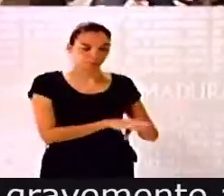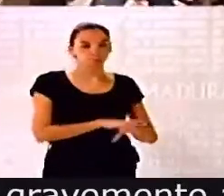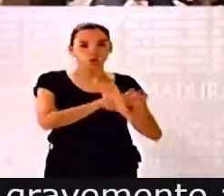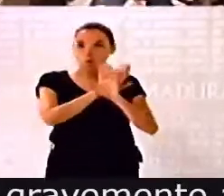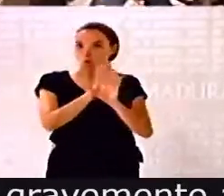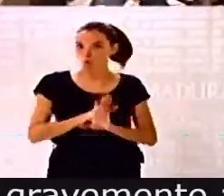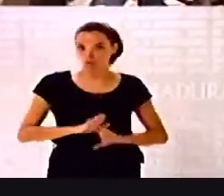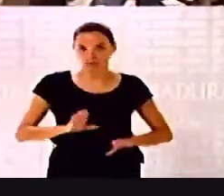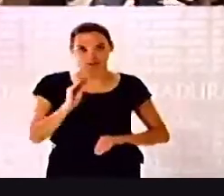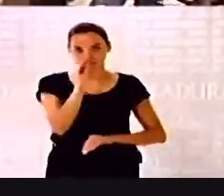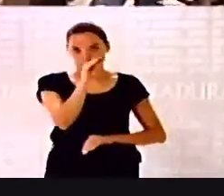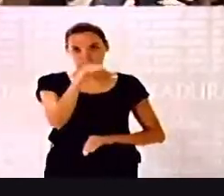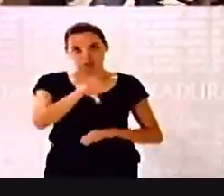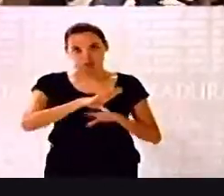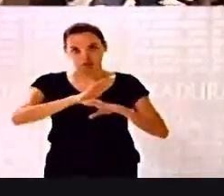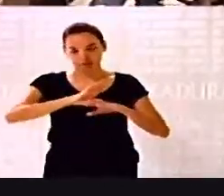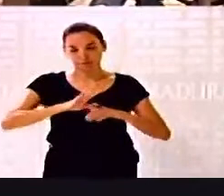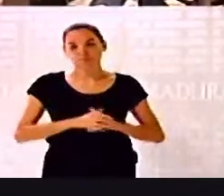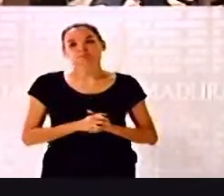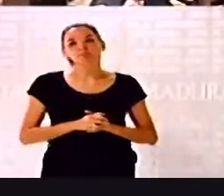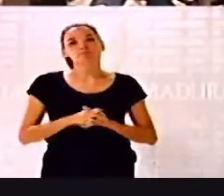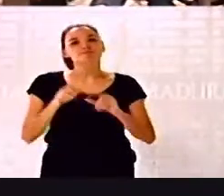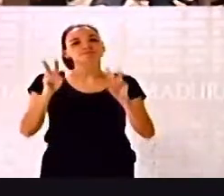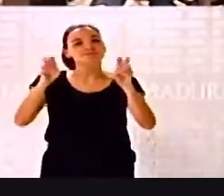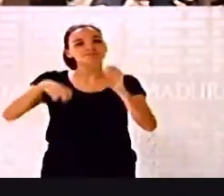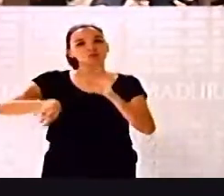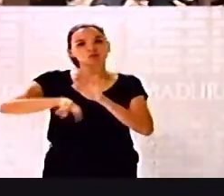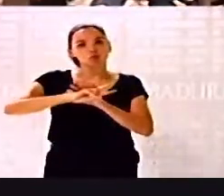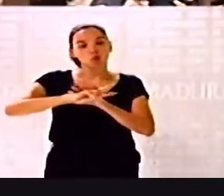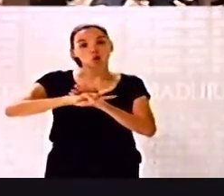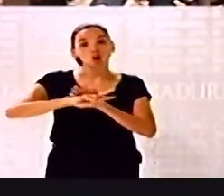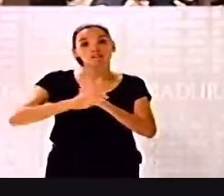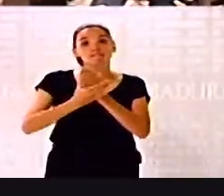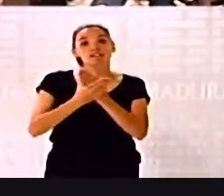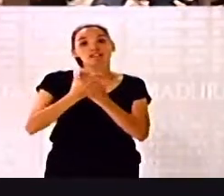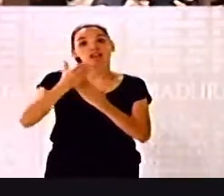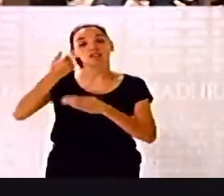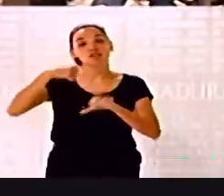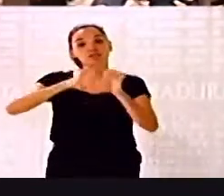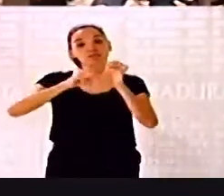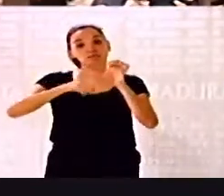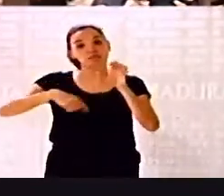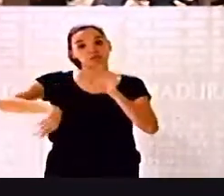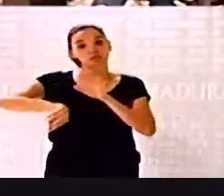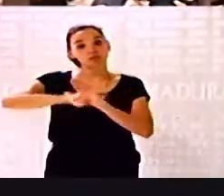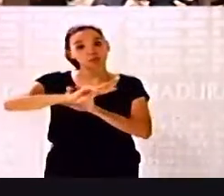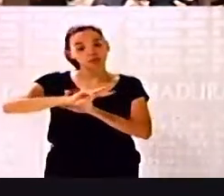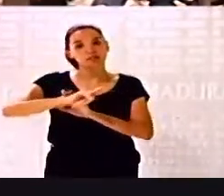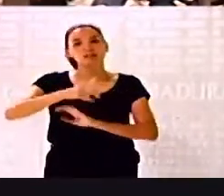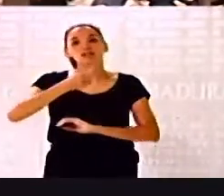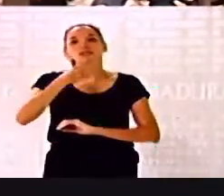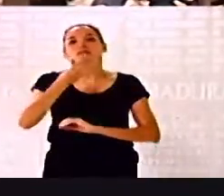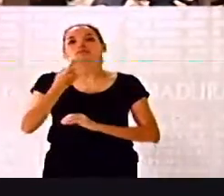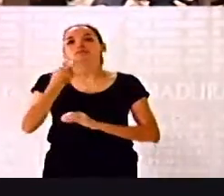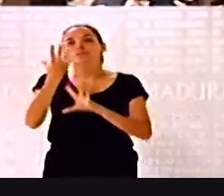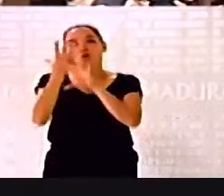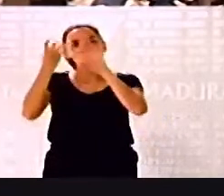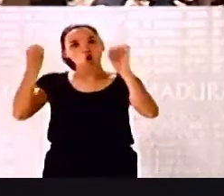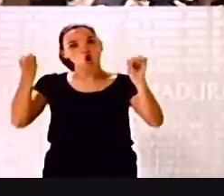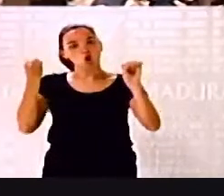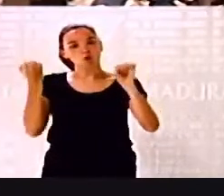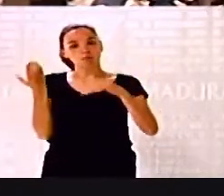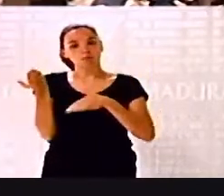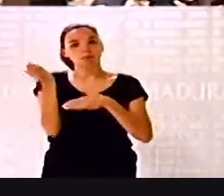Pregunta, consejero. Estaba sobre el fútbol. La Federación Extremeña de Fútbol les ha presentado un protocolo para